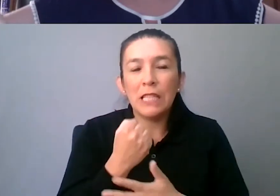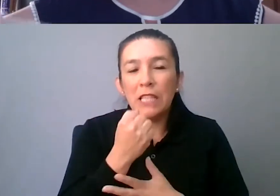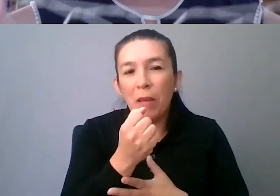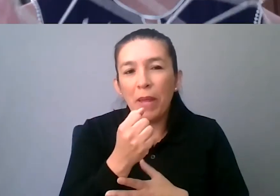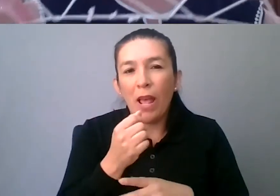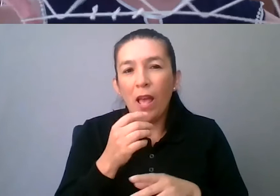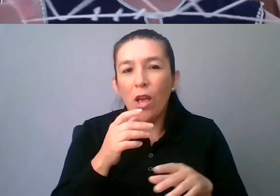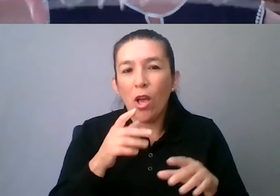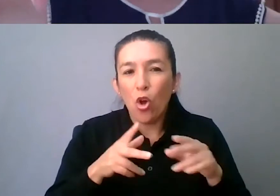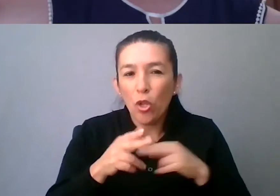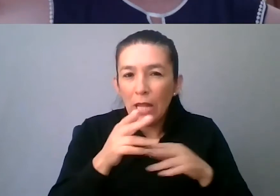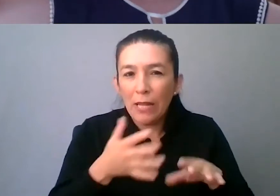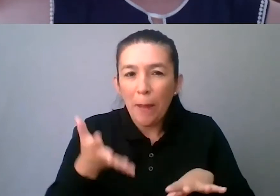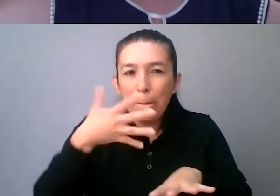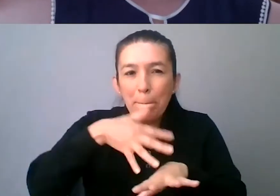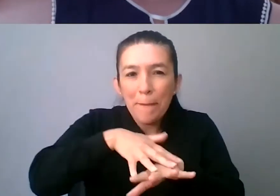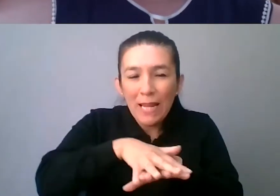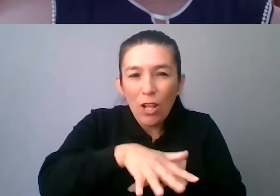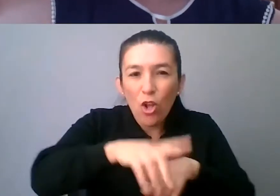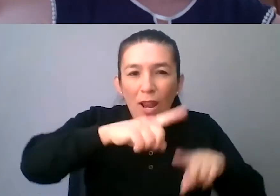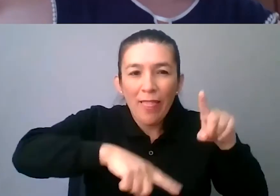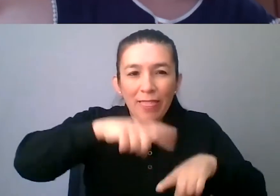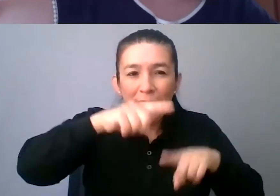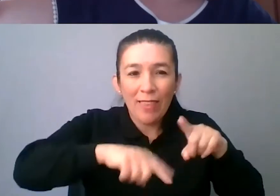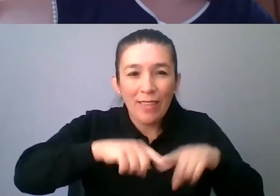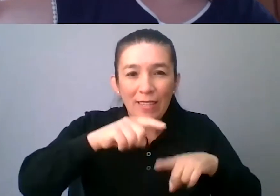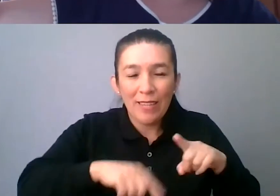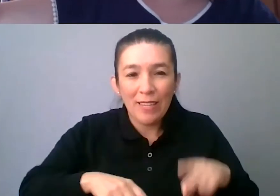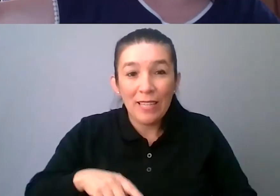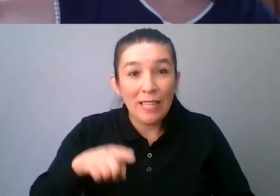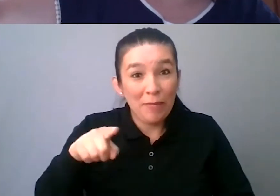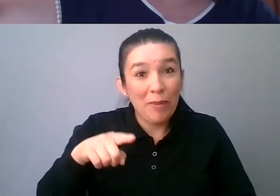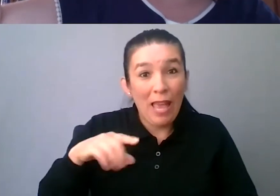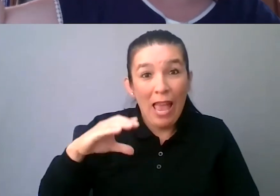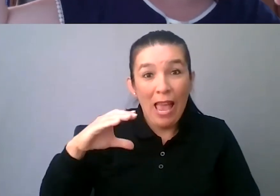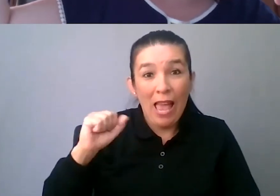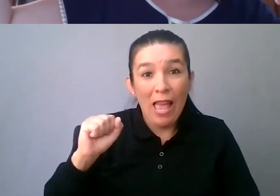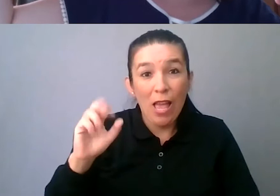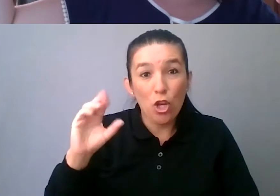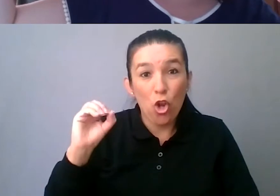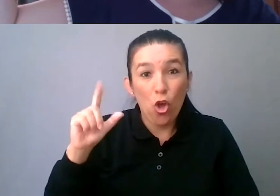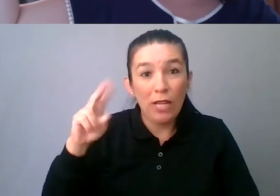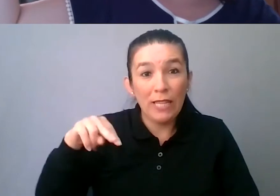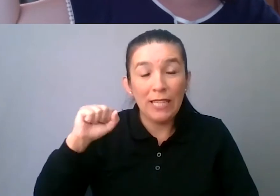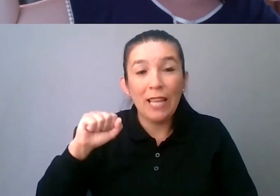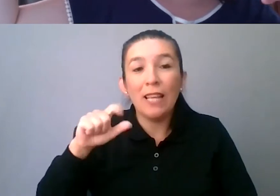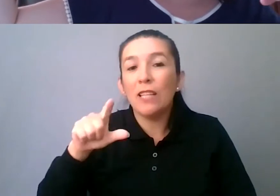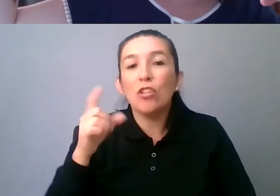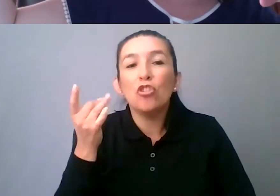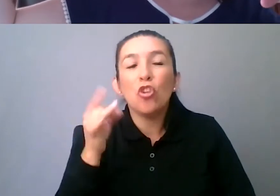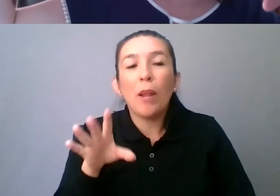pedacitos, mezclarlas con la tierra en la siembra. Ahí está. La que está haciendo la Carolina está montada solamente